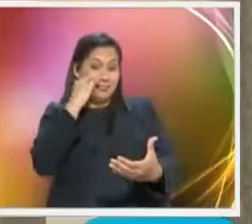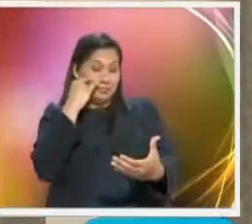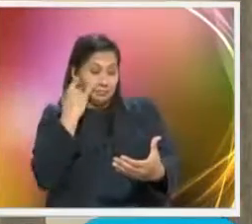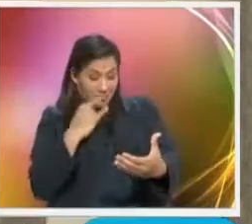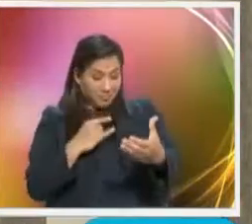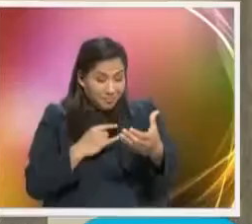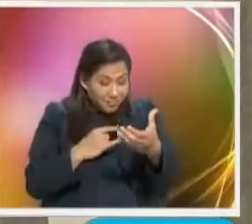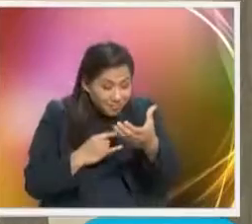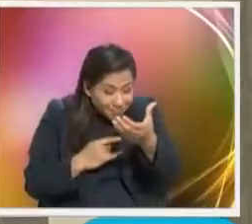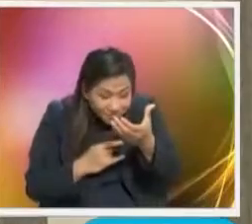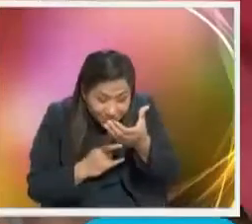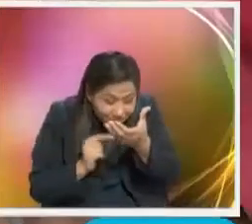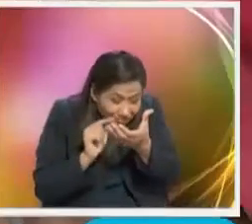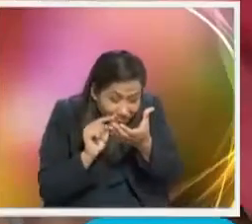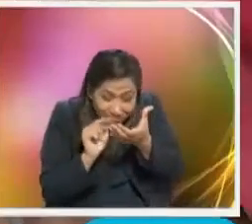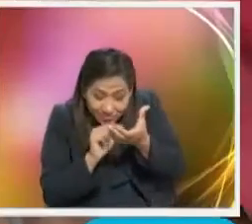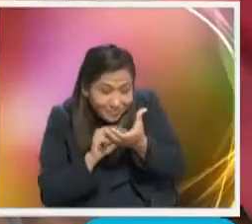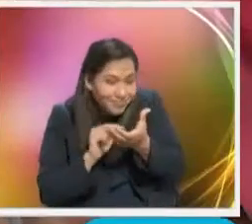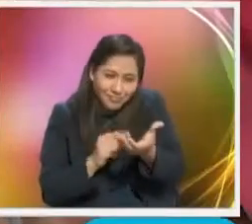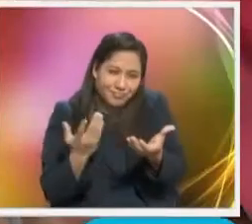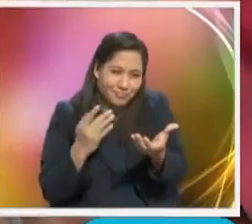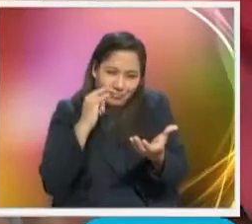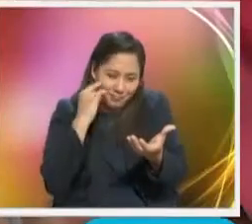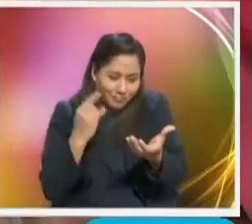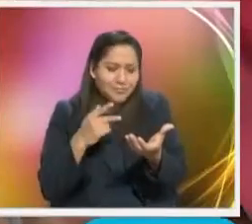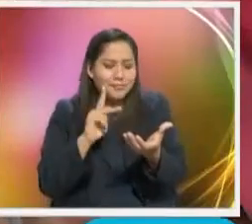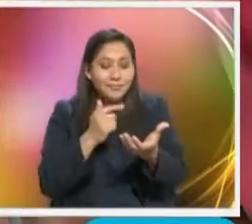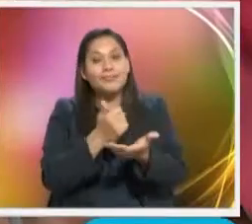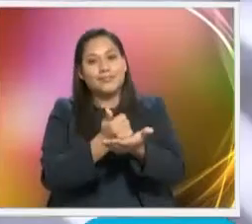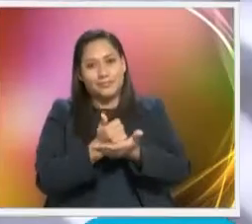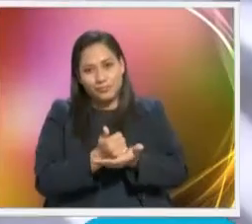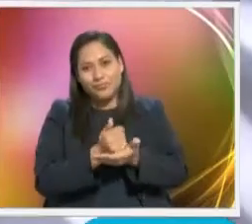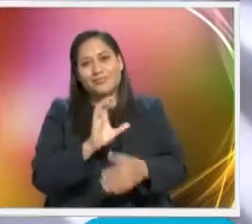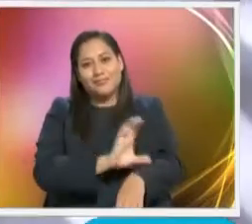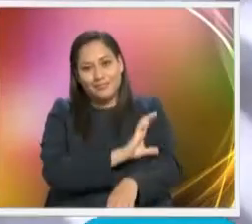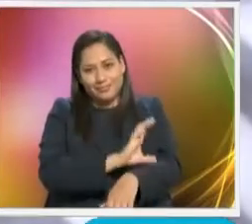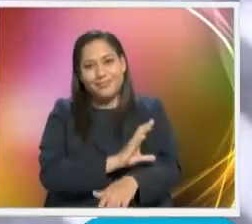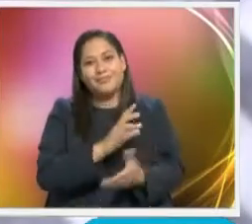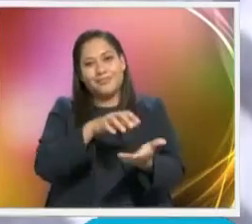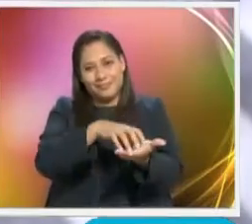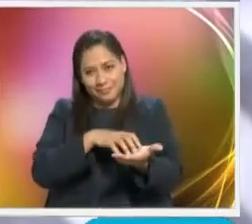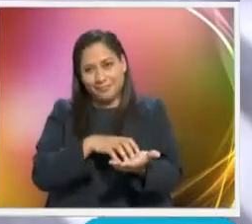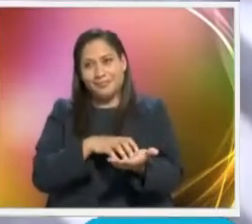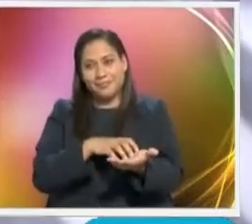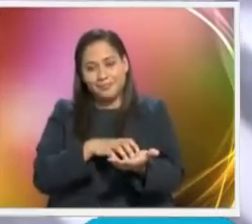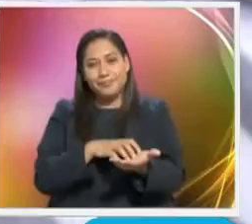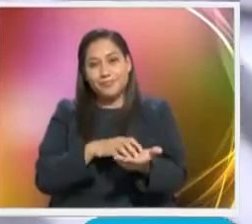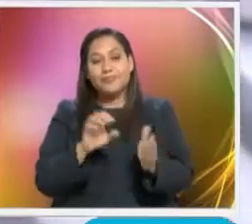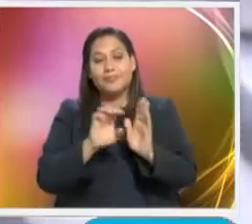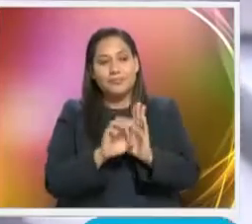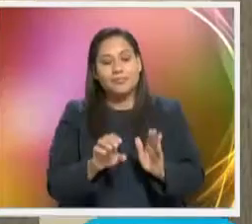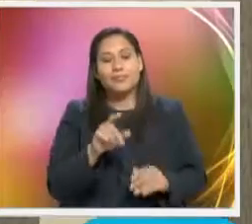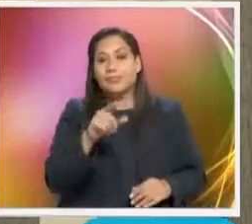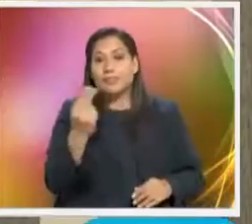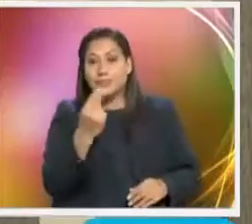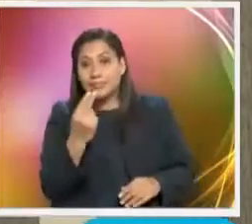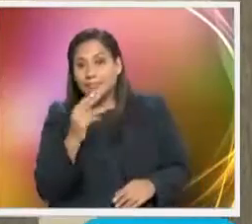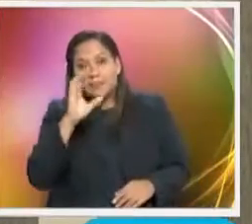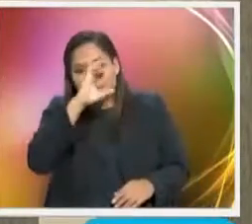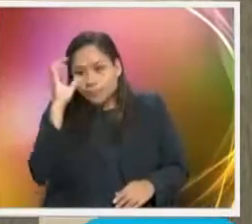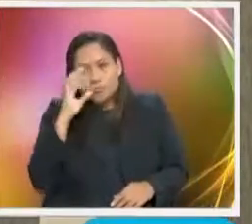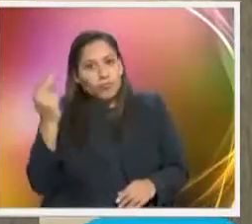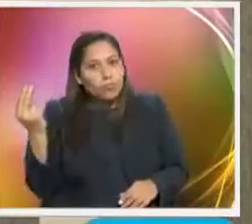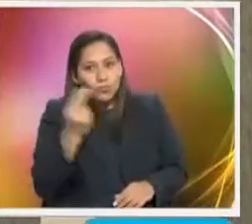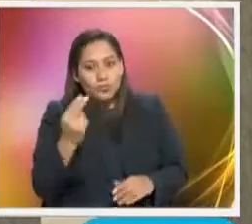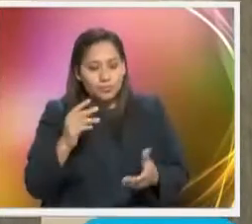ver el teléfono y ya estamos agazapados tratando de ver, pero nos va a ayudar mucho a consumir menos batería. Por supuesto, si hay un momento en el que requieran ver una foto